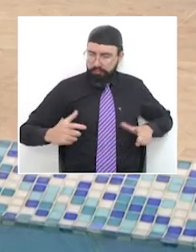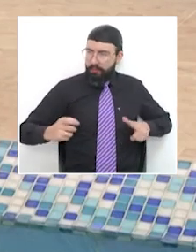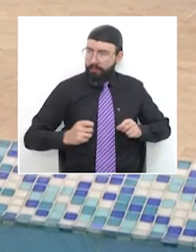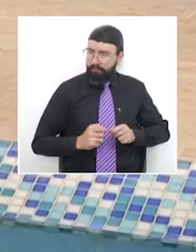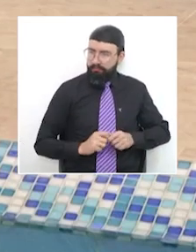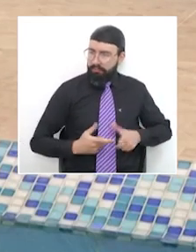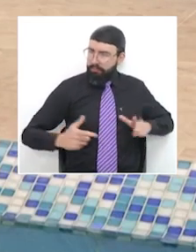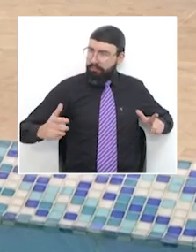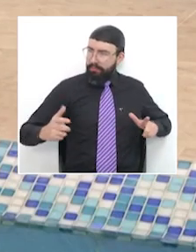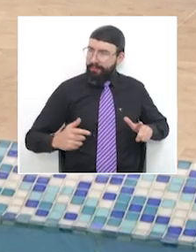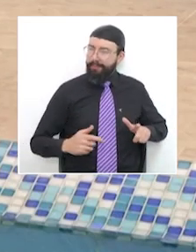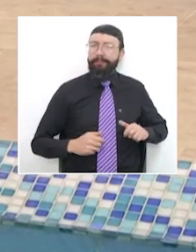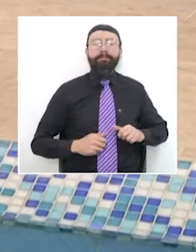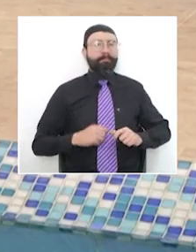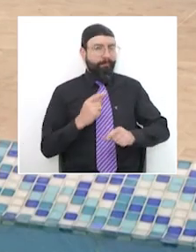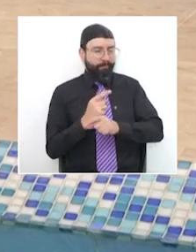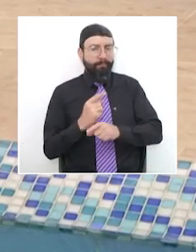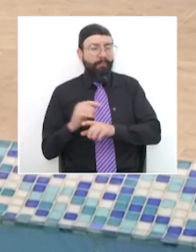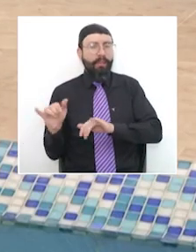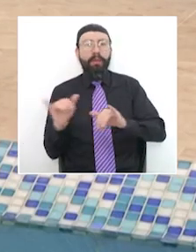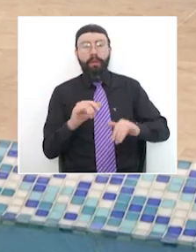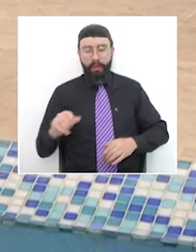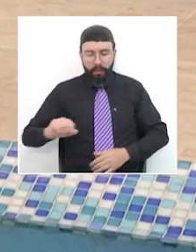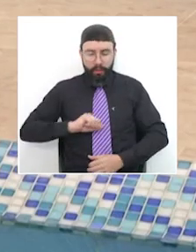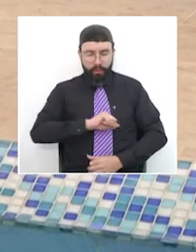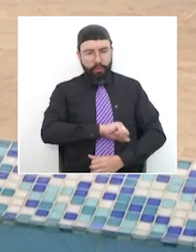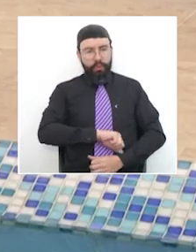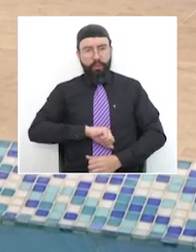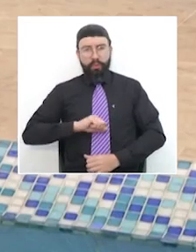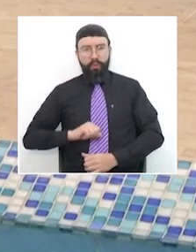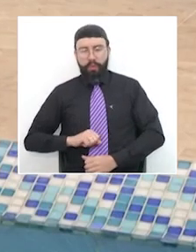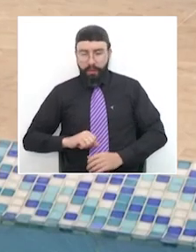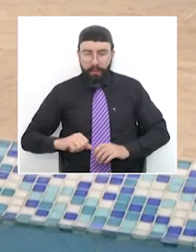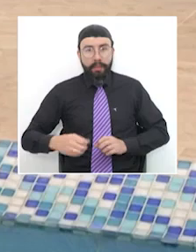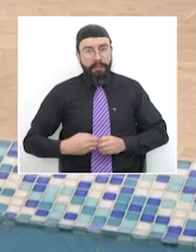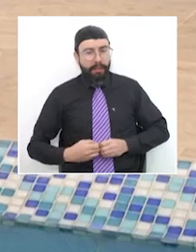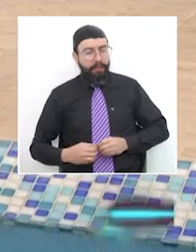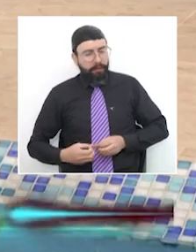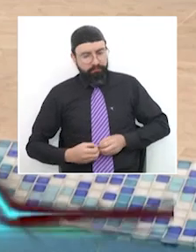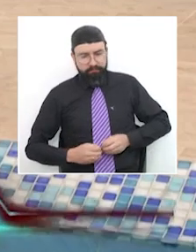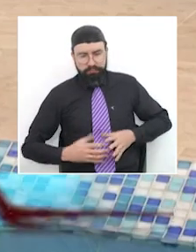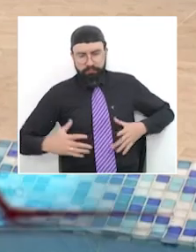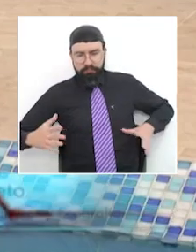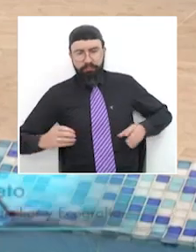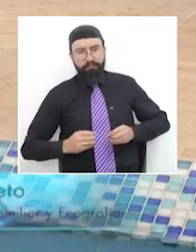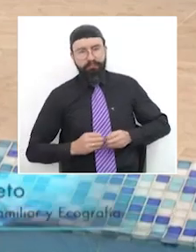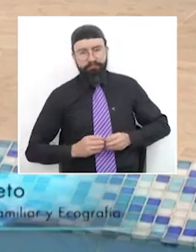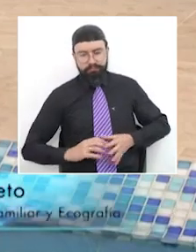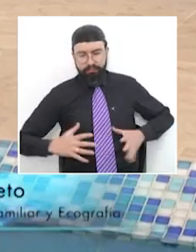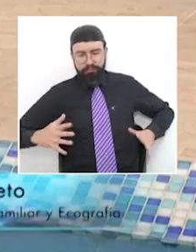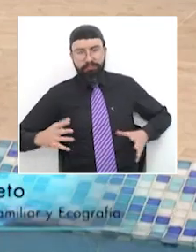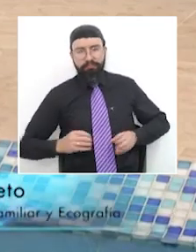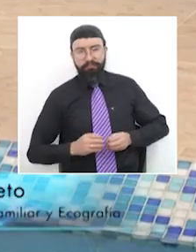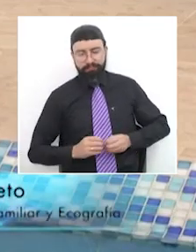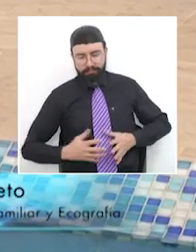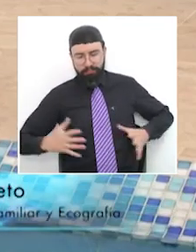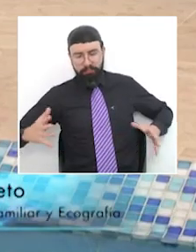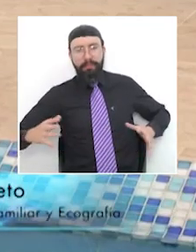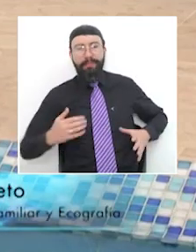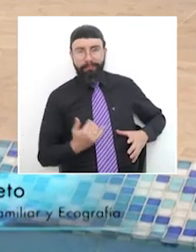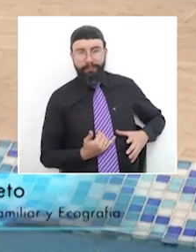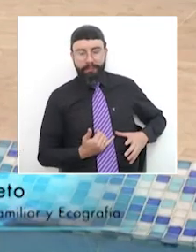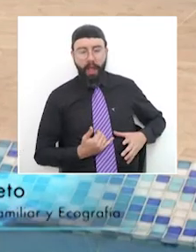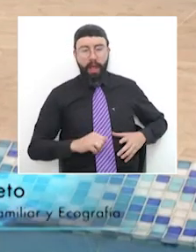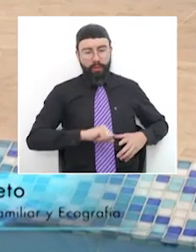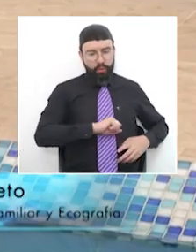las que viajan a través de los órganos, a través del interior del cuerpo, y esas ondas van a llegar a cada